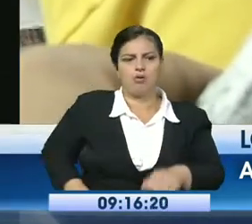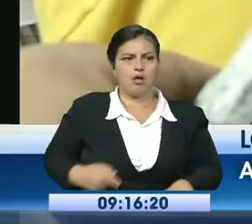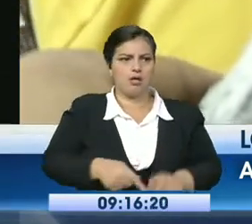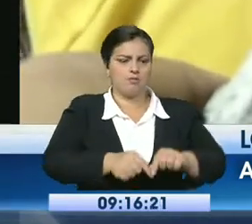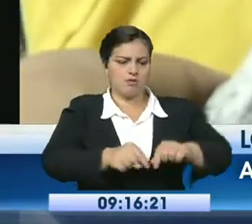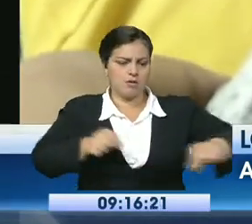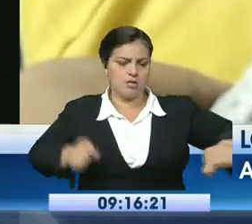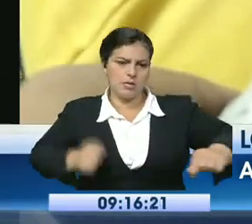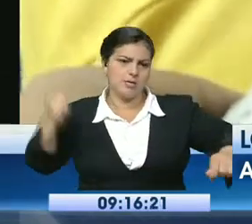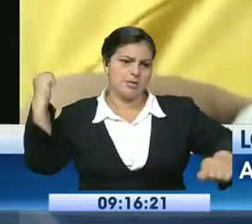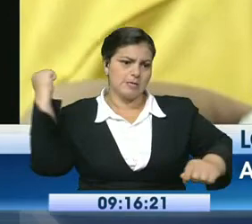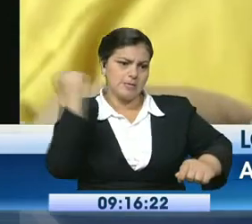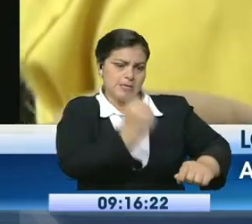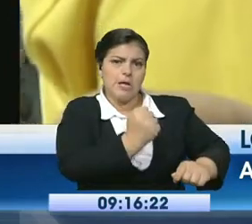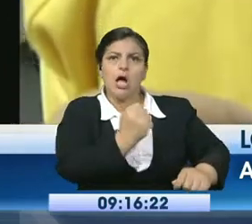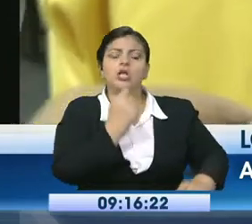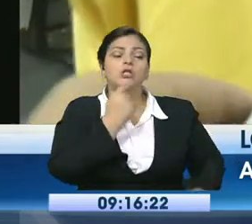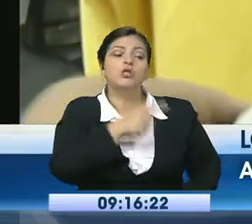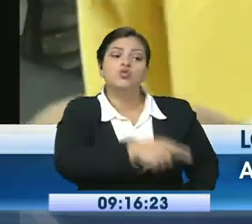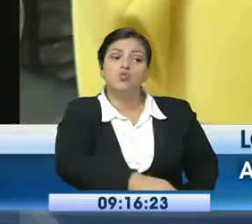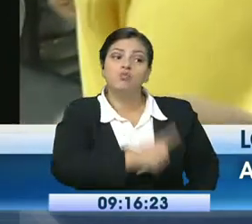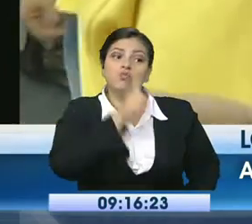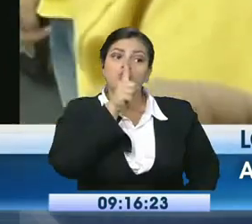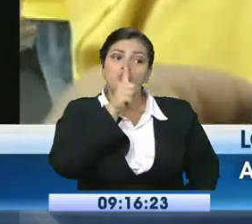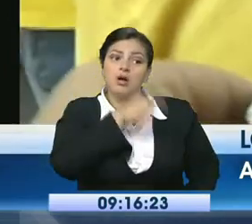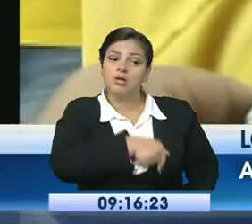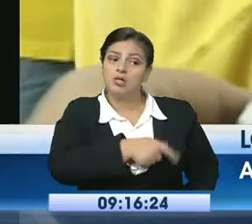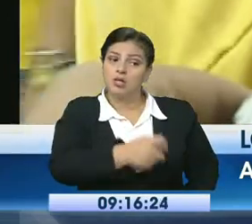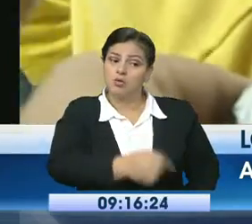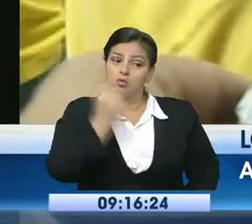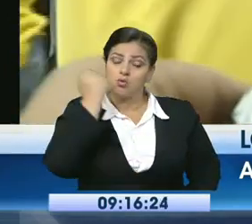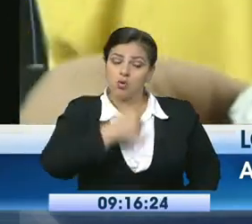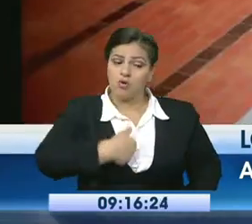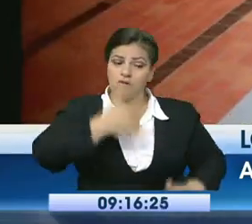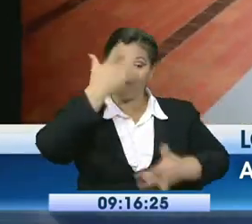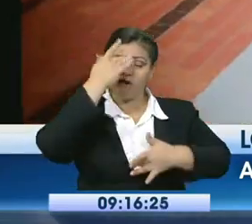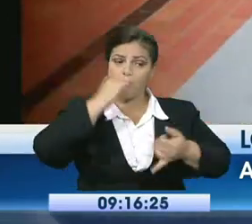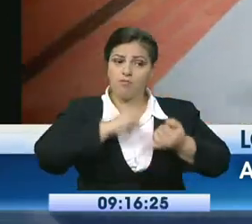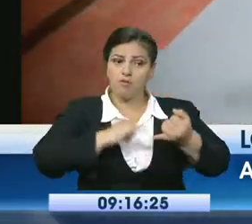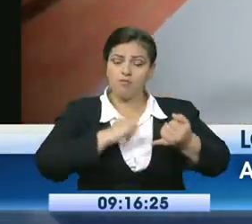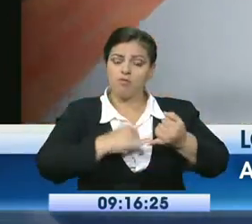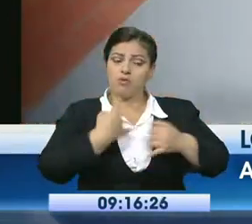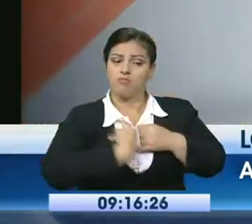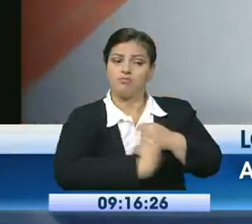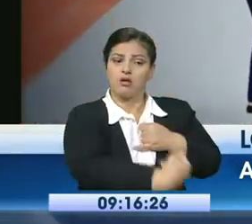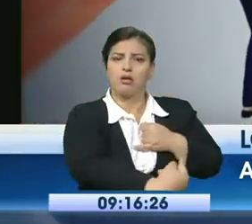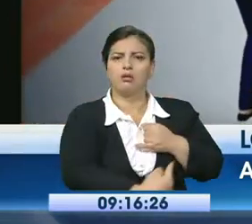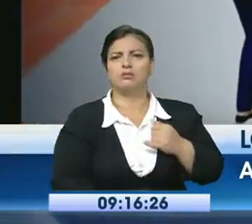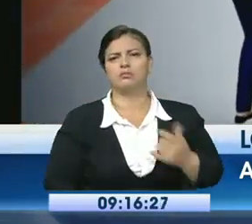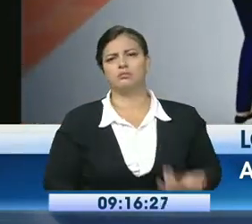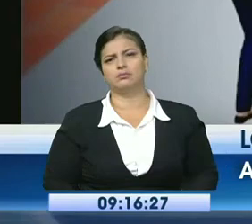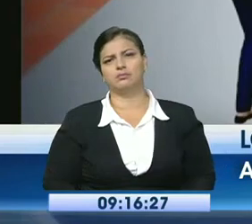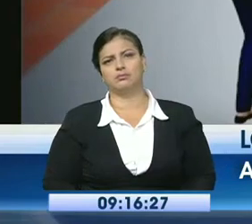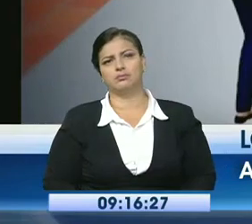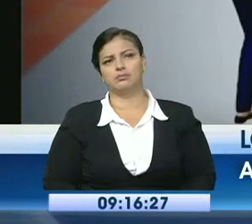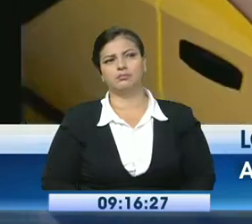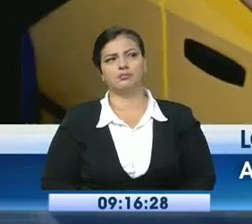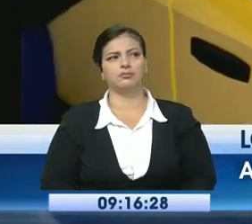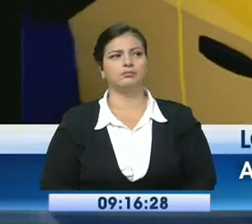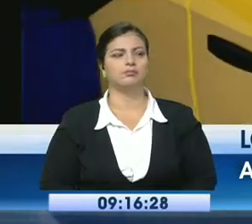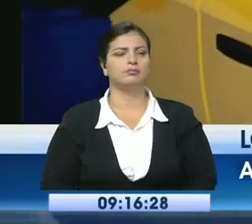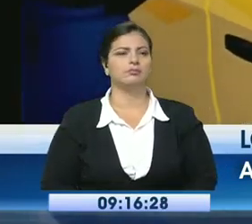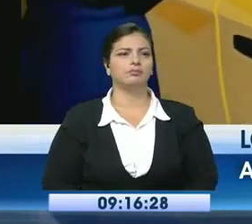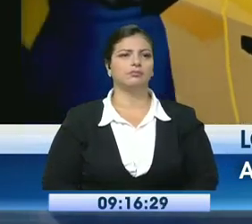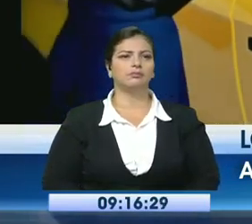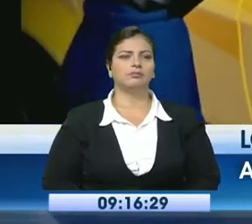SIDA. Ya, y se me lleva $96 y un teléfono. Uno de los choferes, el que ya había sido afectado semanas